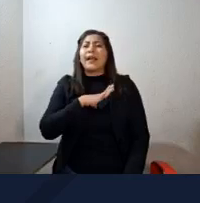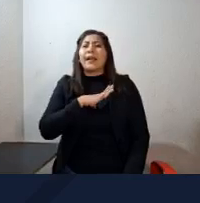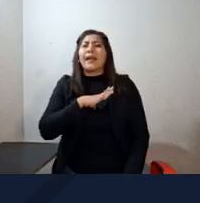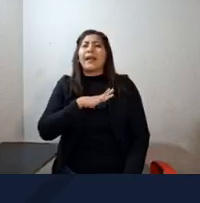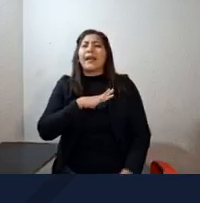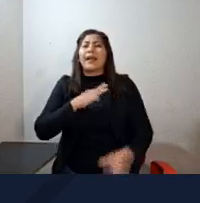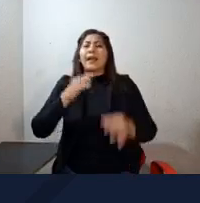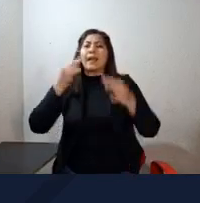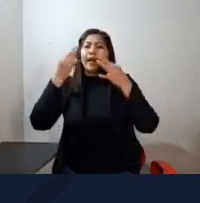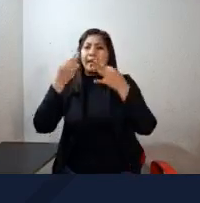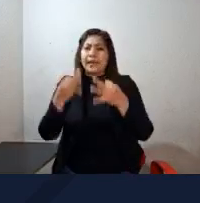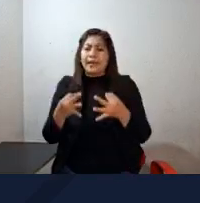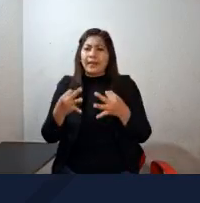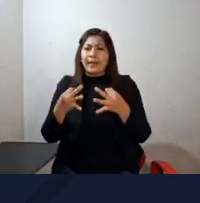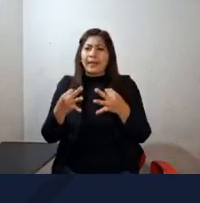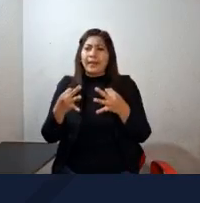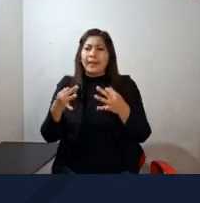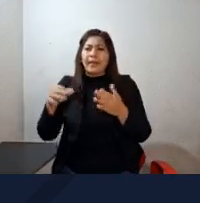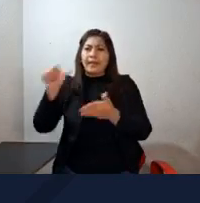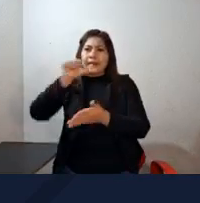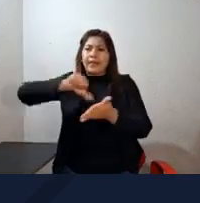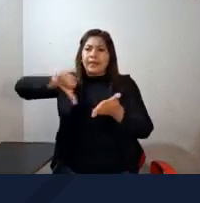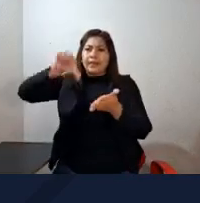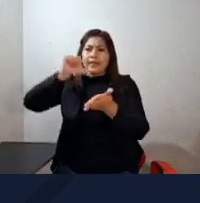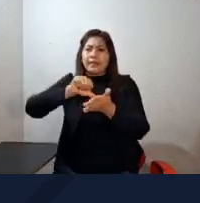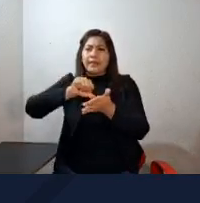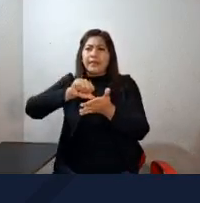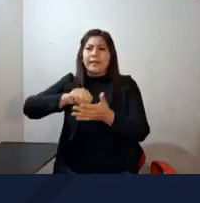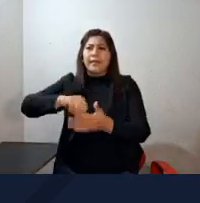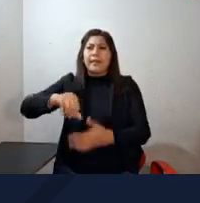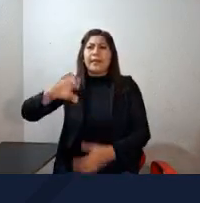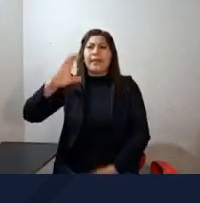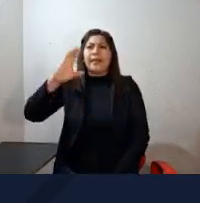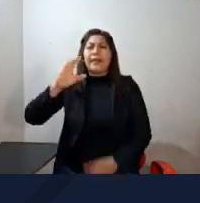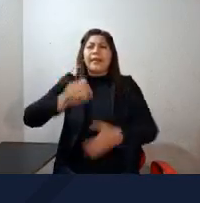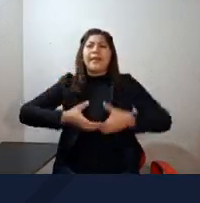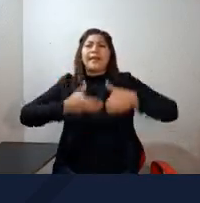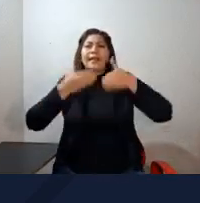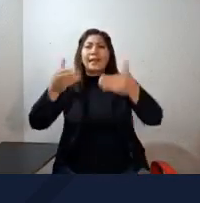que está ubicado en la calle de Azafrán 18,